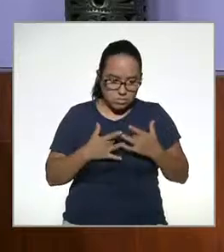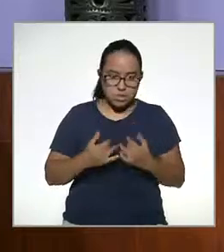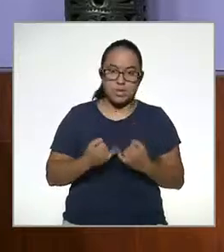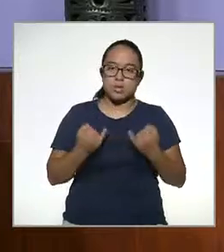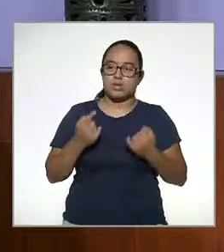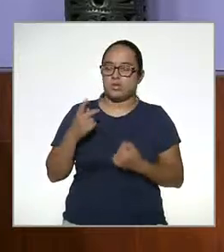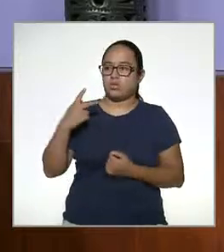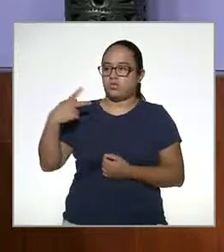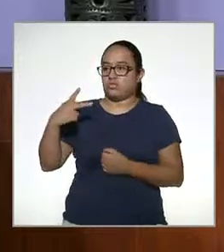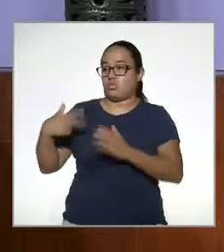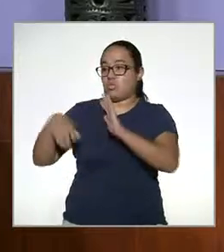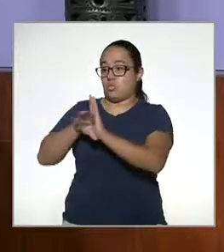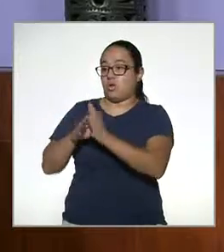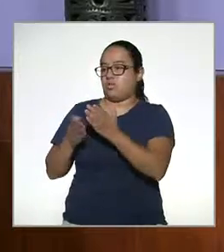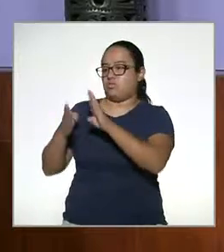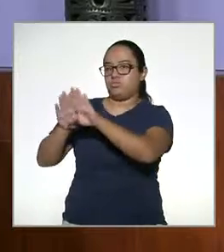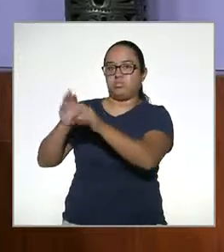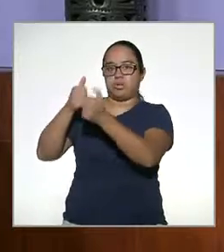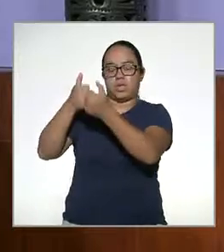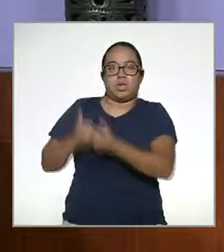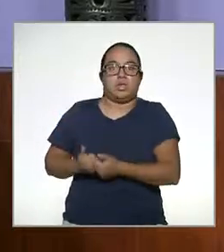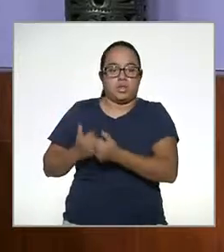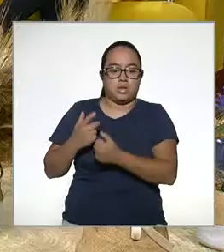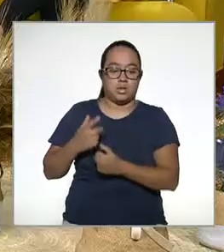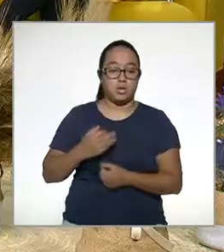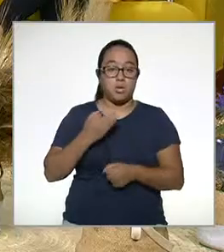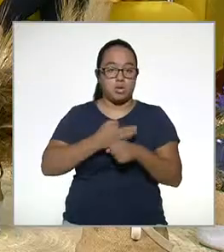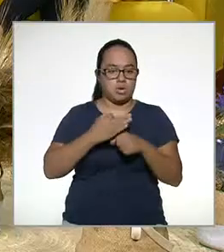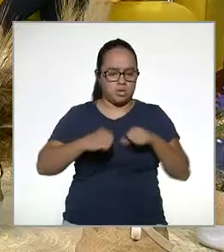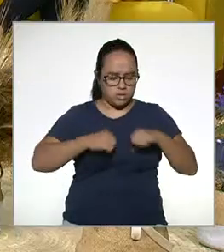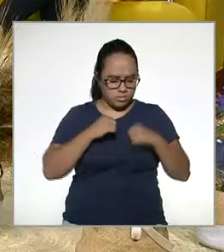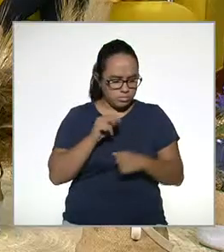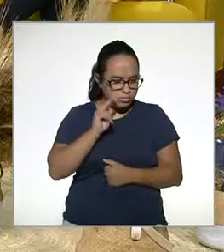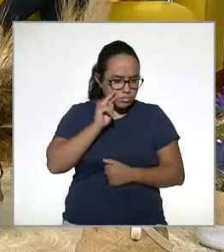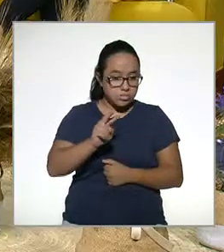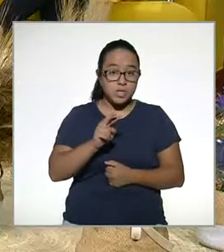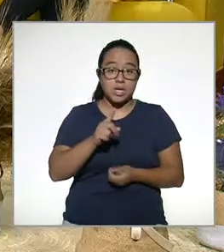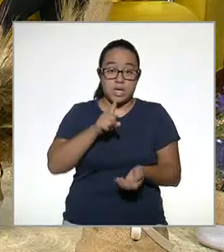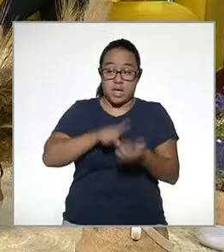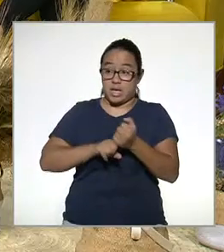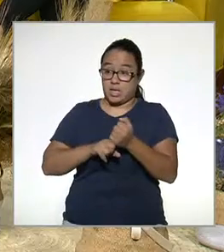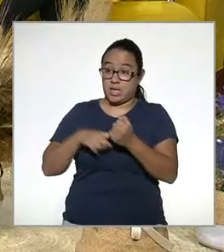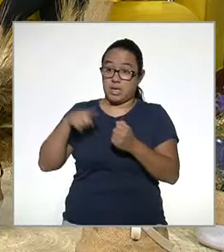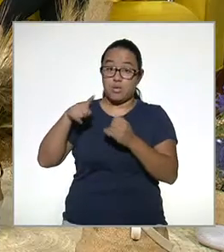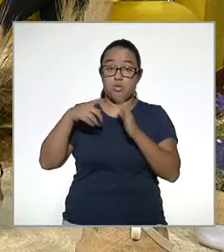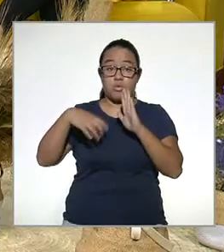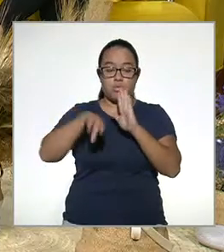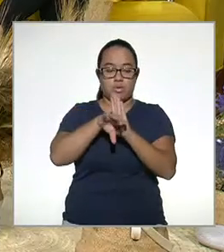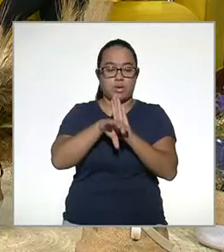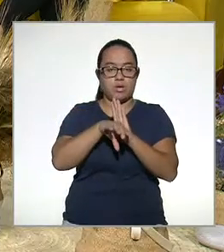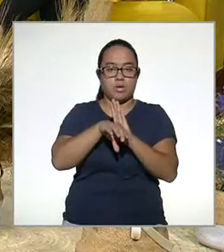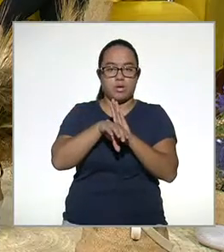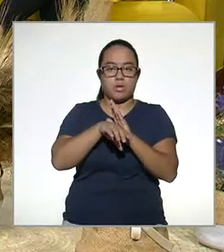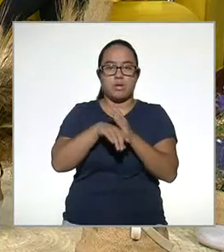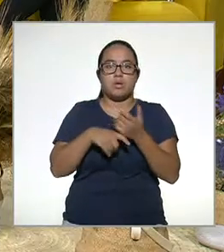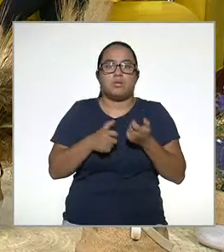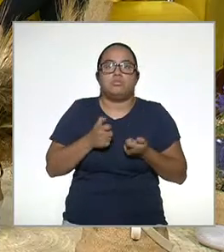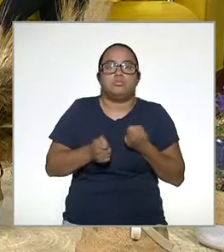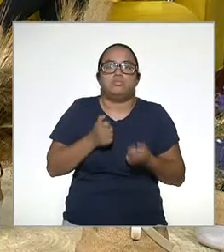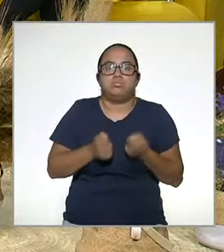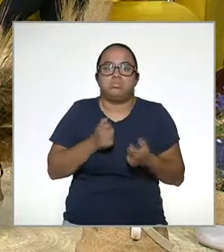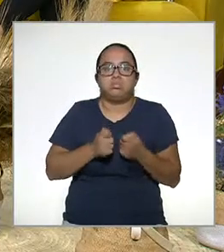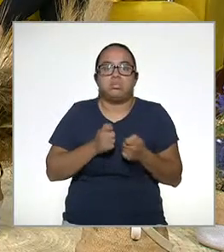encierra en su cuarto. Los adolescentes hoy en día nos mostraron cómo justamente adentro, a veces, del cuarto, adentro de los videojuegos